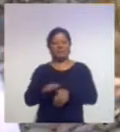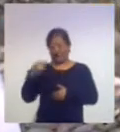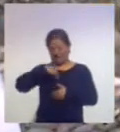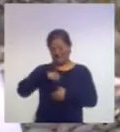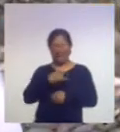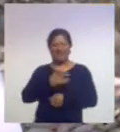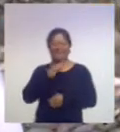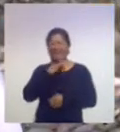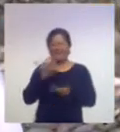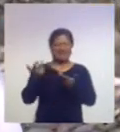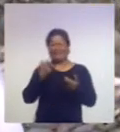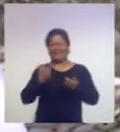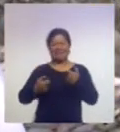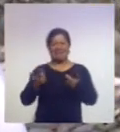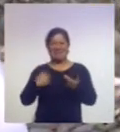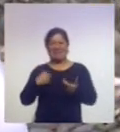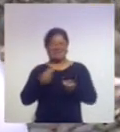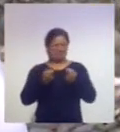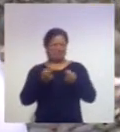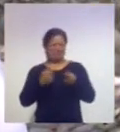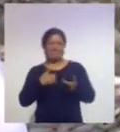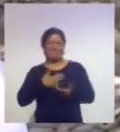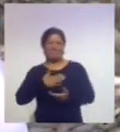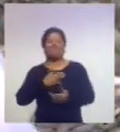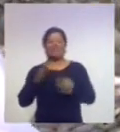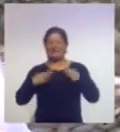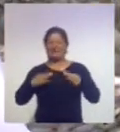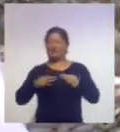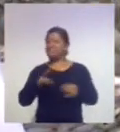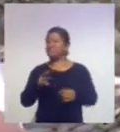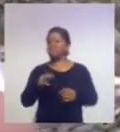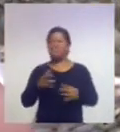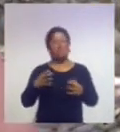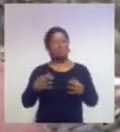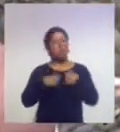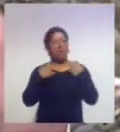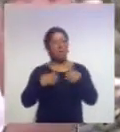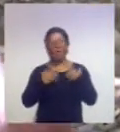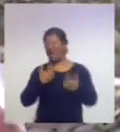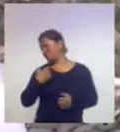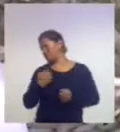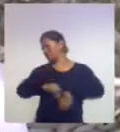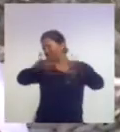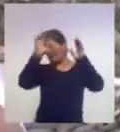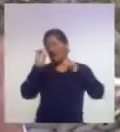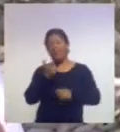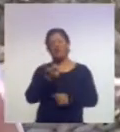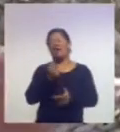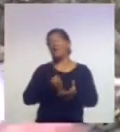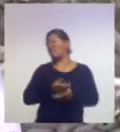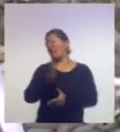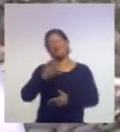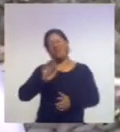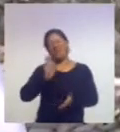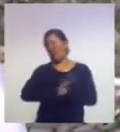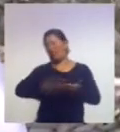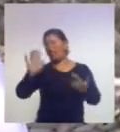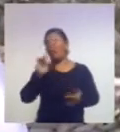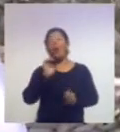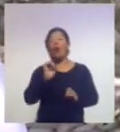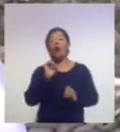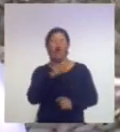no controlaba sus emociones y dejaba por darle el dinero o que retiraran sus propios